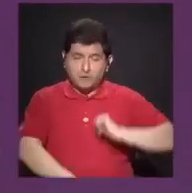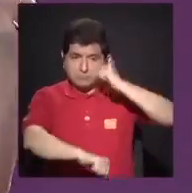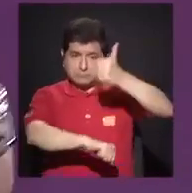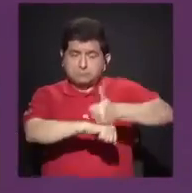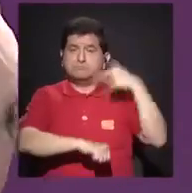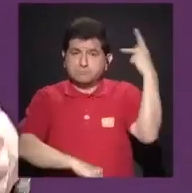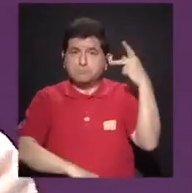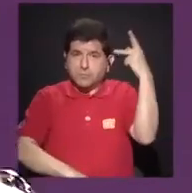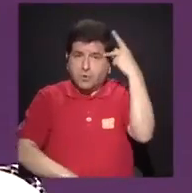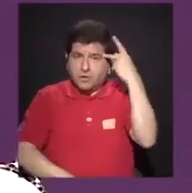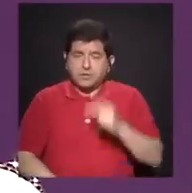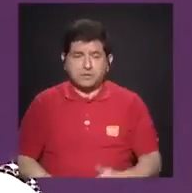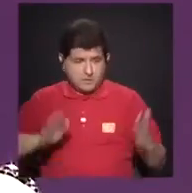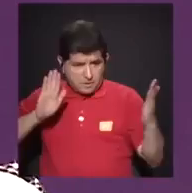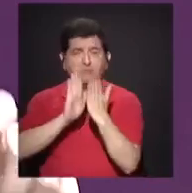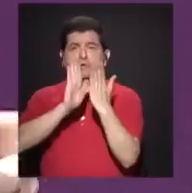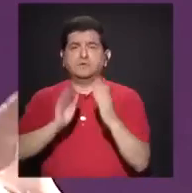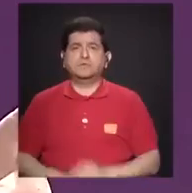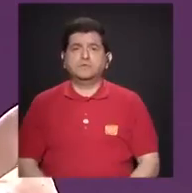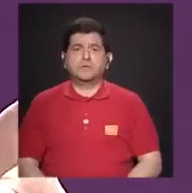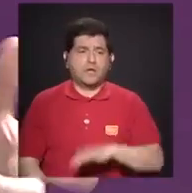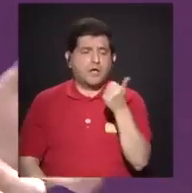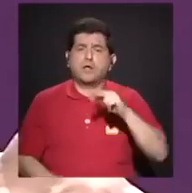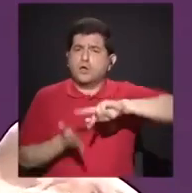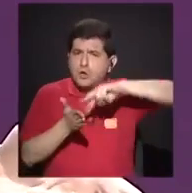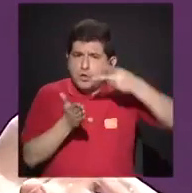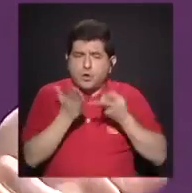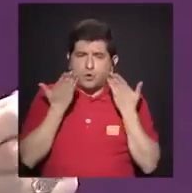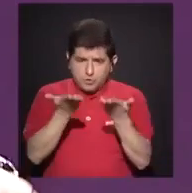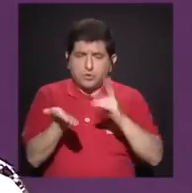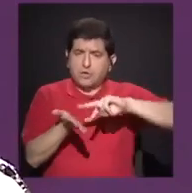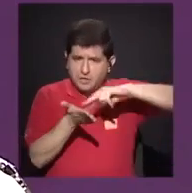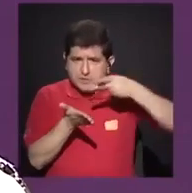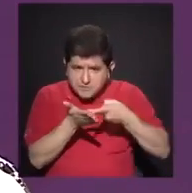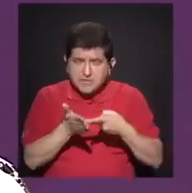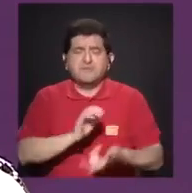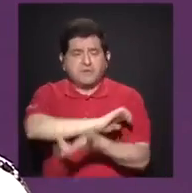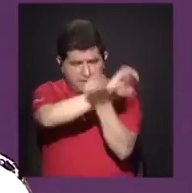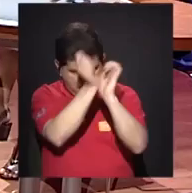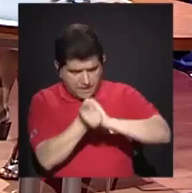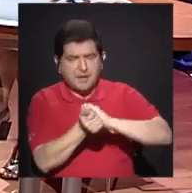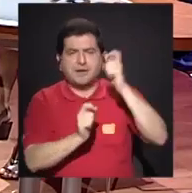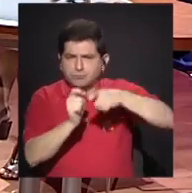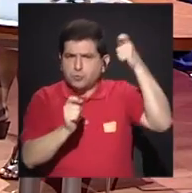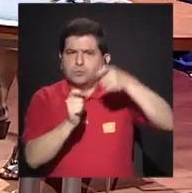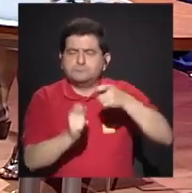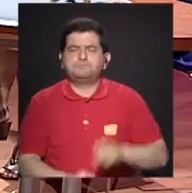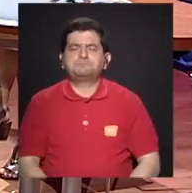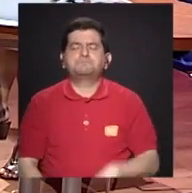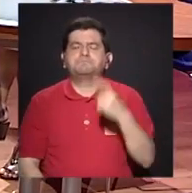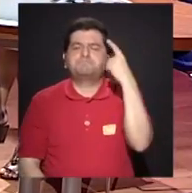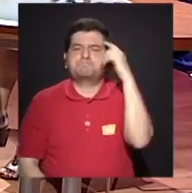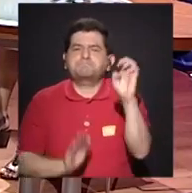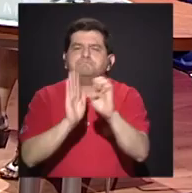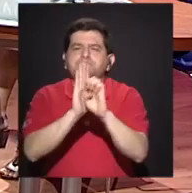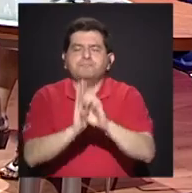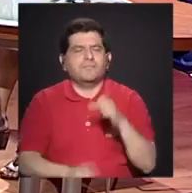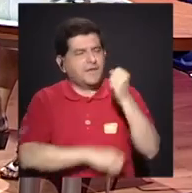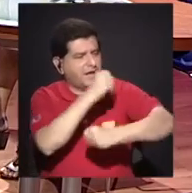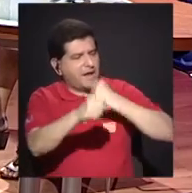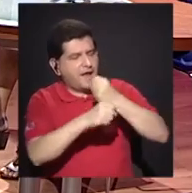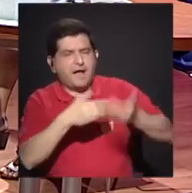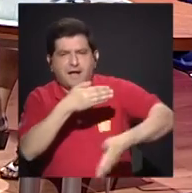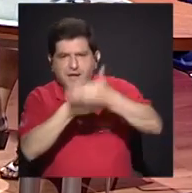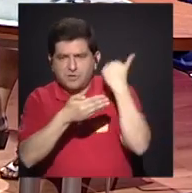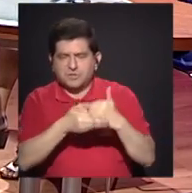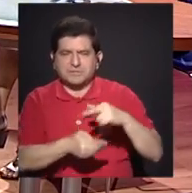posicionarse políticamente frente a ellas y darles otra connotación, porque de eso se trata la transformación, claro. Justamente. Pensemos, por ejemplo, ¿hace cuántos años